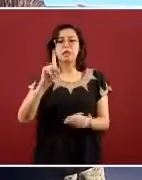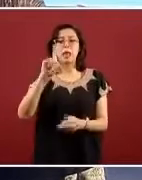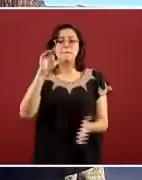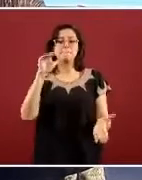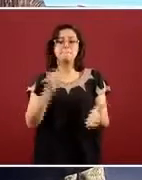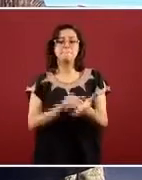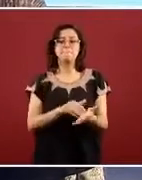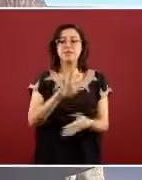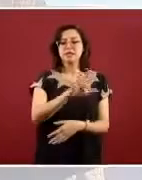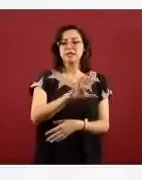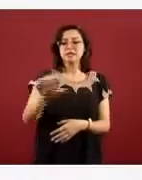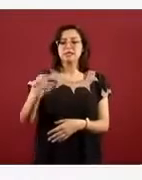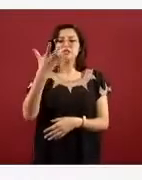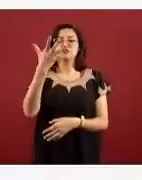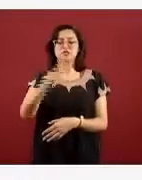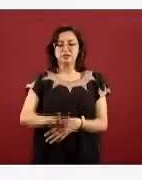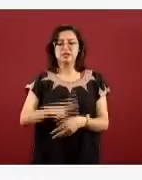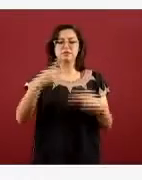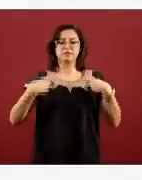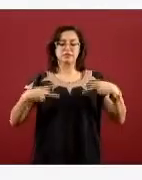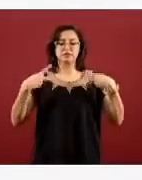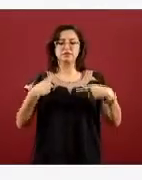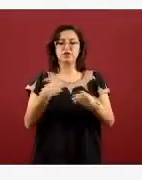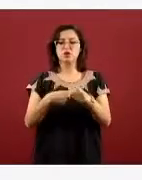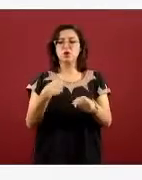casos confirmados,